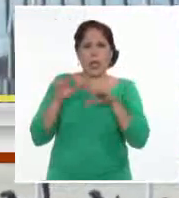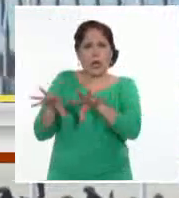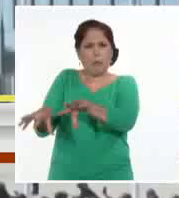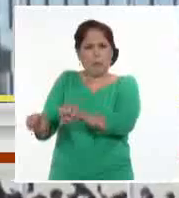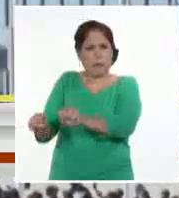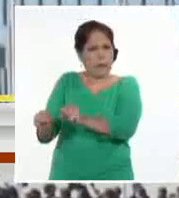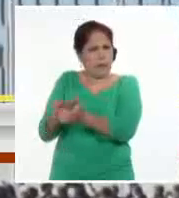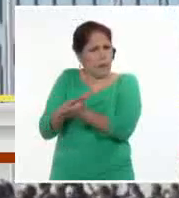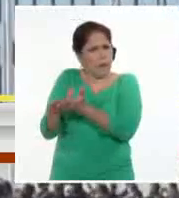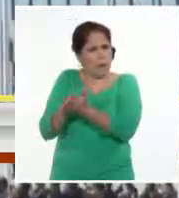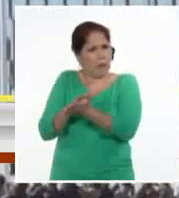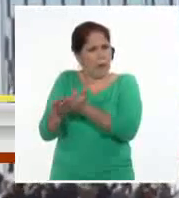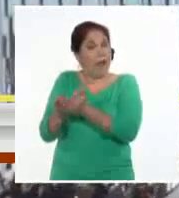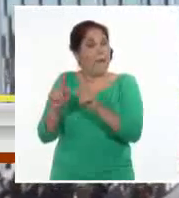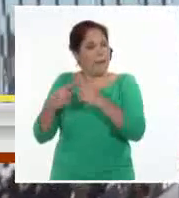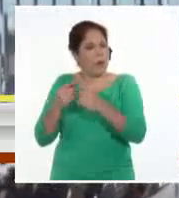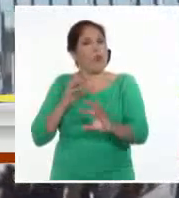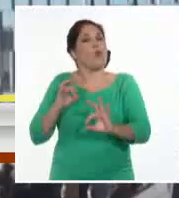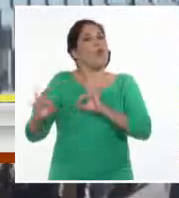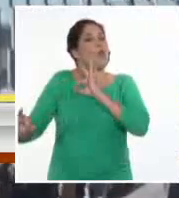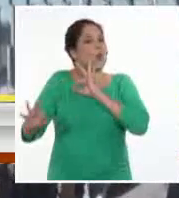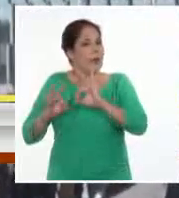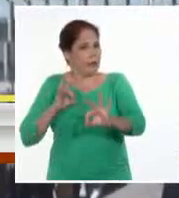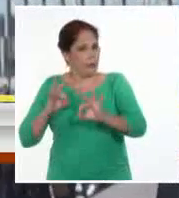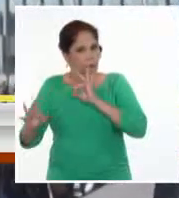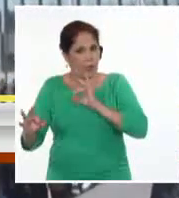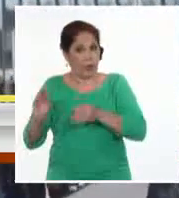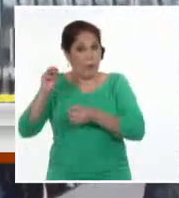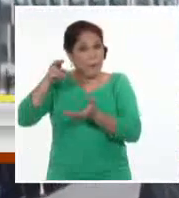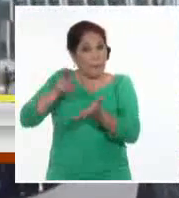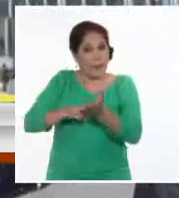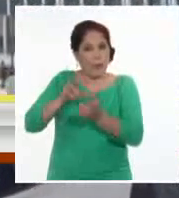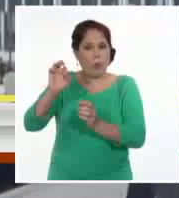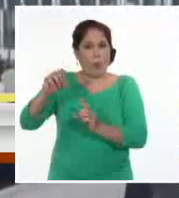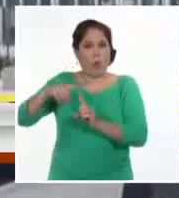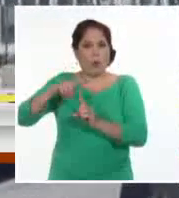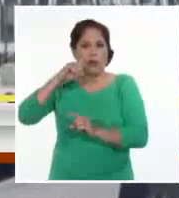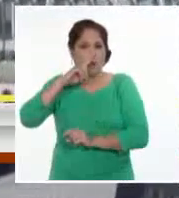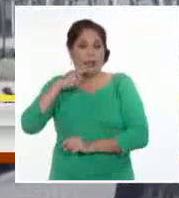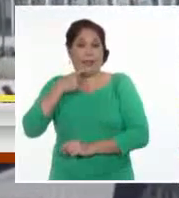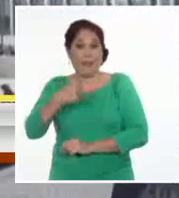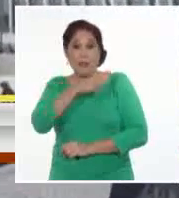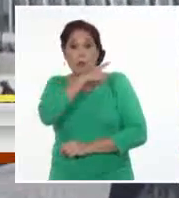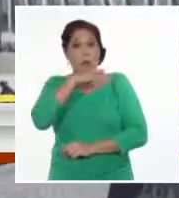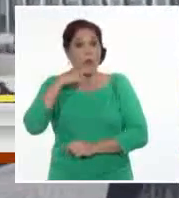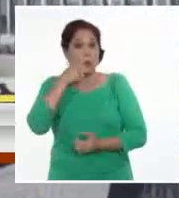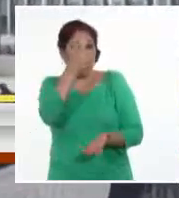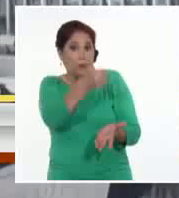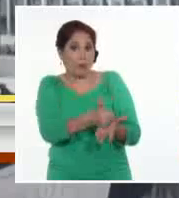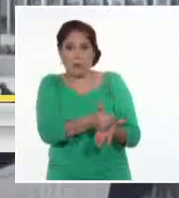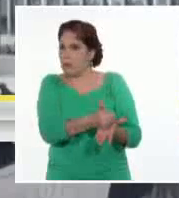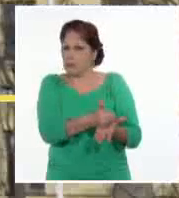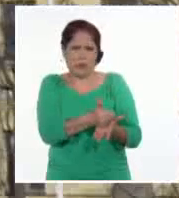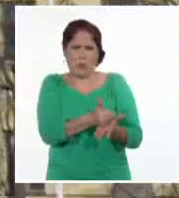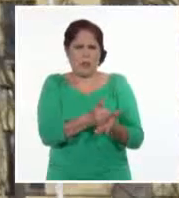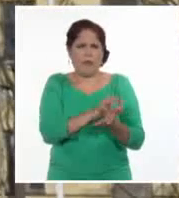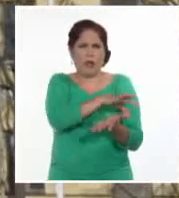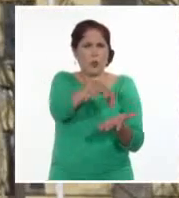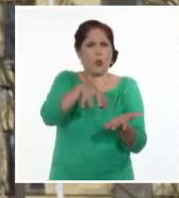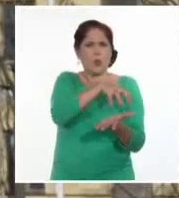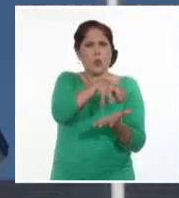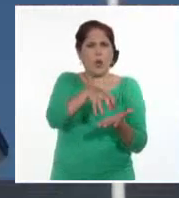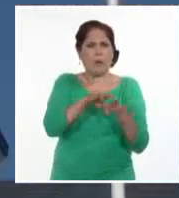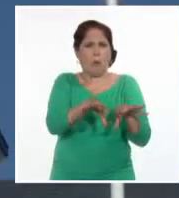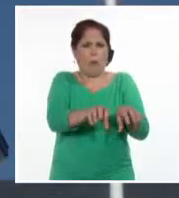económico o militar en luchar con los países de la OTAN. Y añadió que Moscú no tiene ninguna reivindicación territorial en los países de